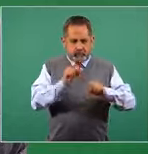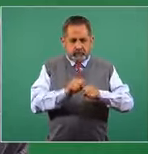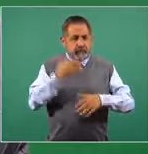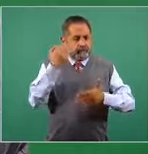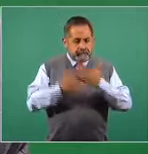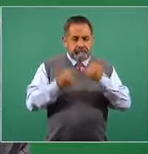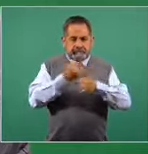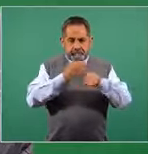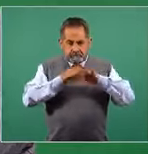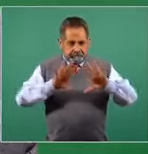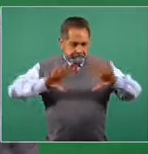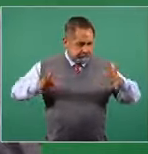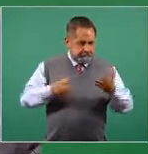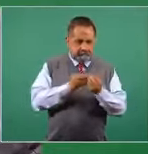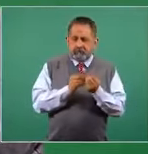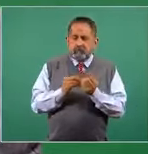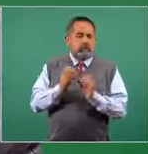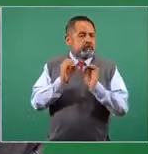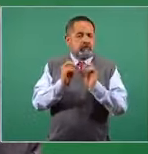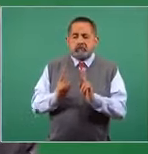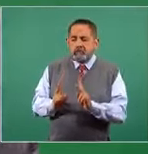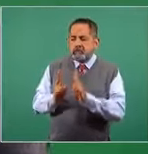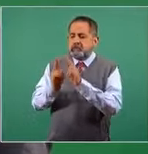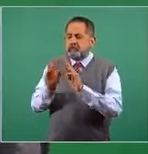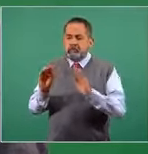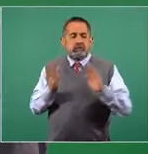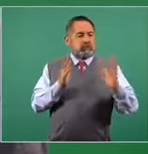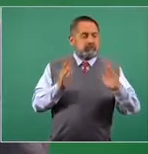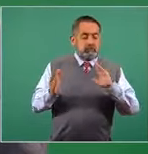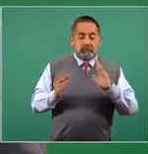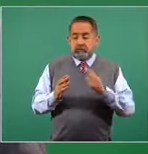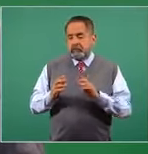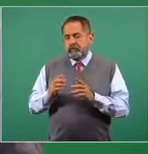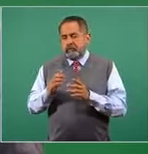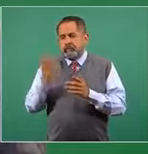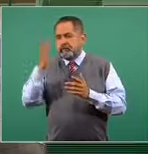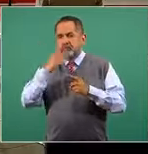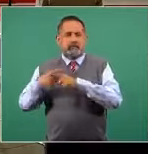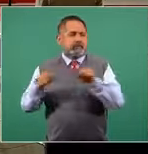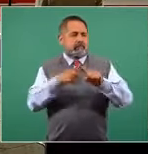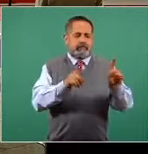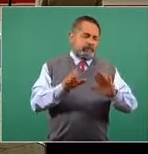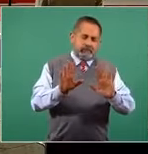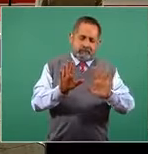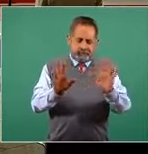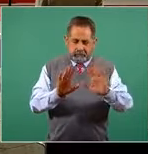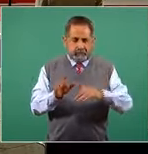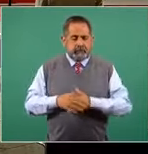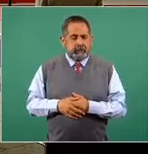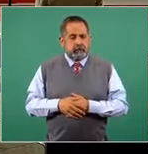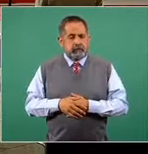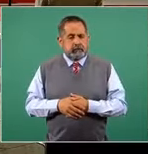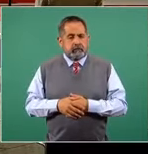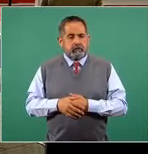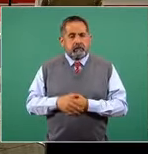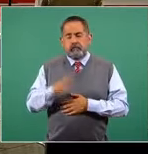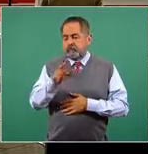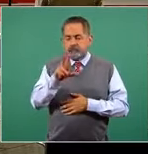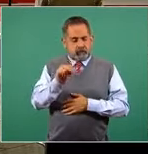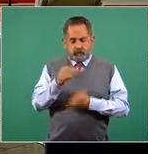información disponible o se comparan peras y manzanas, por decirlo de manera sencilla. Este es el caso también.